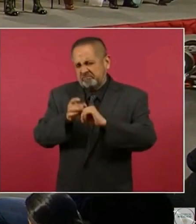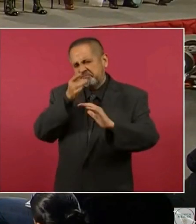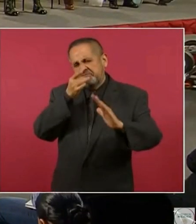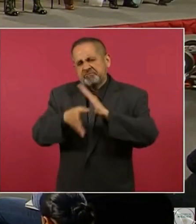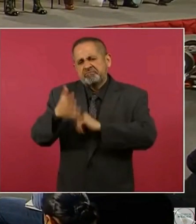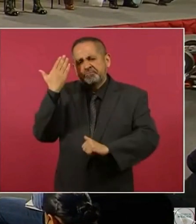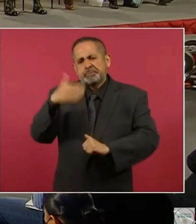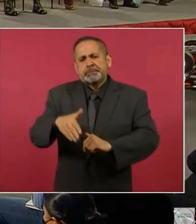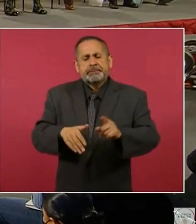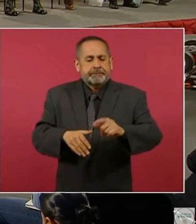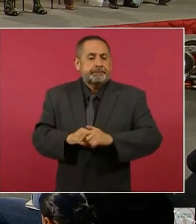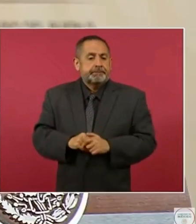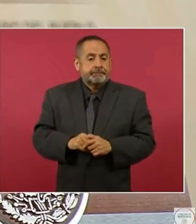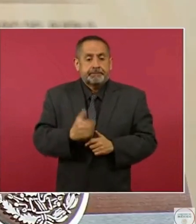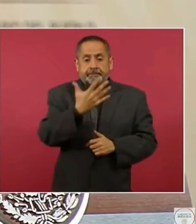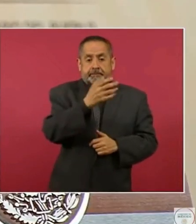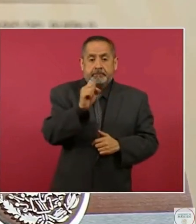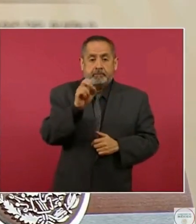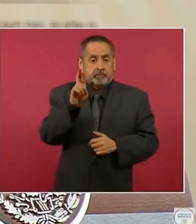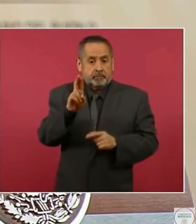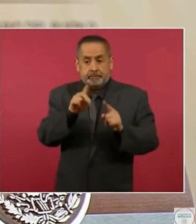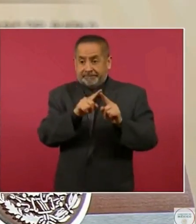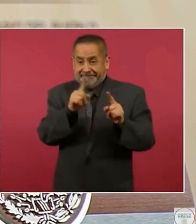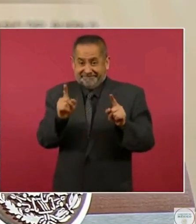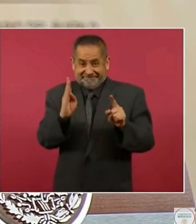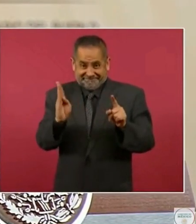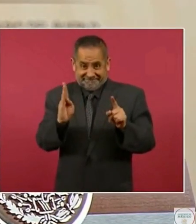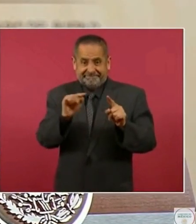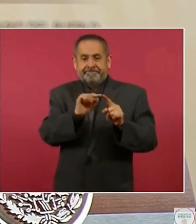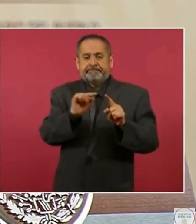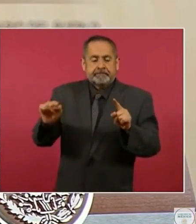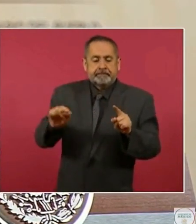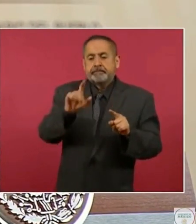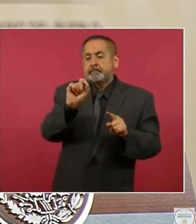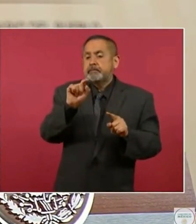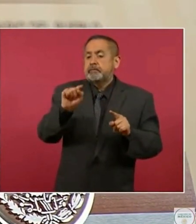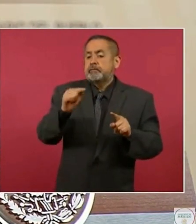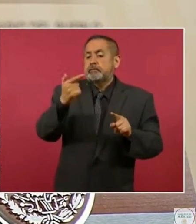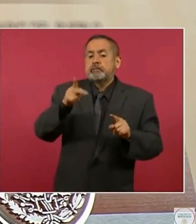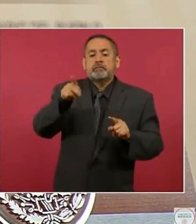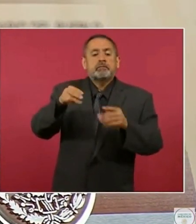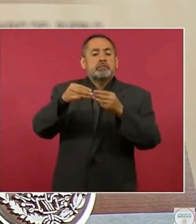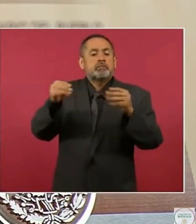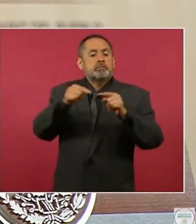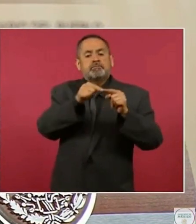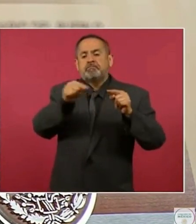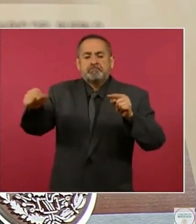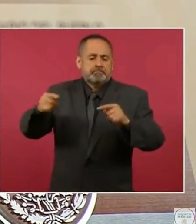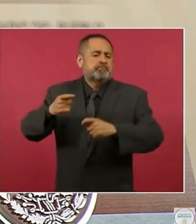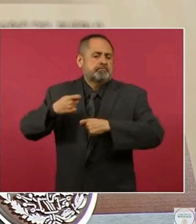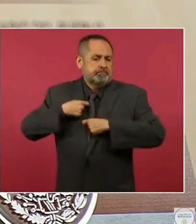El tramo 5 sur, subtramo B, tiene una longitud de 20.7 kilómetros.